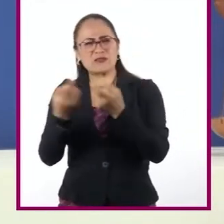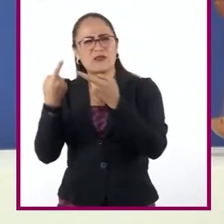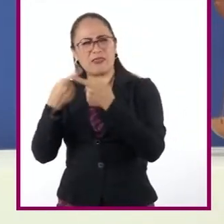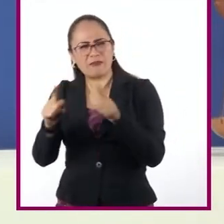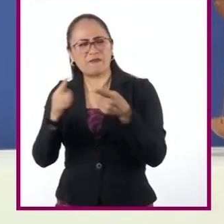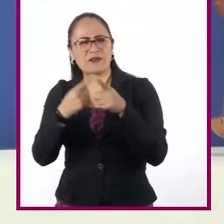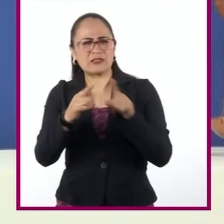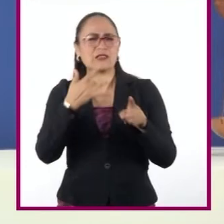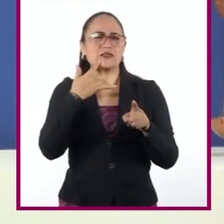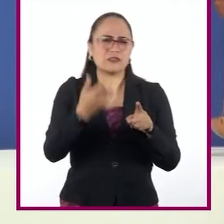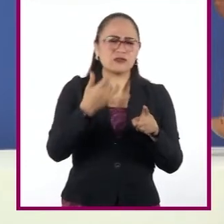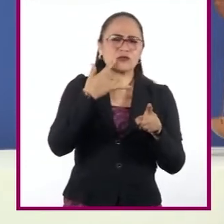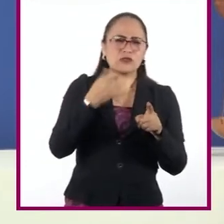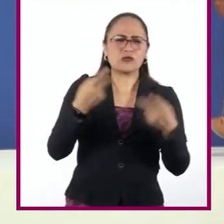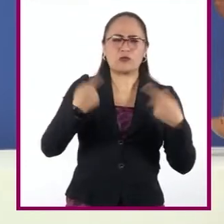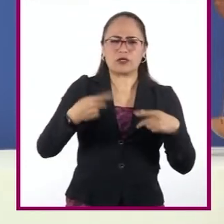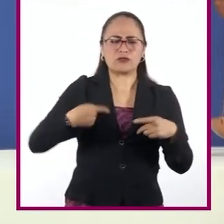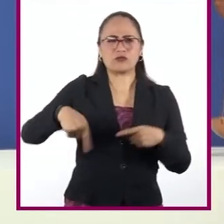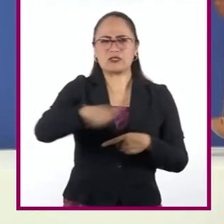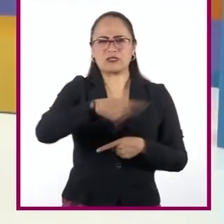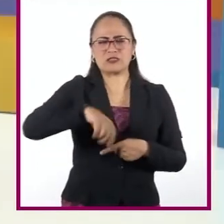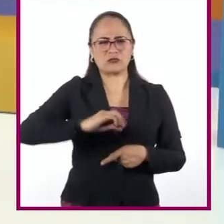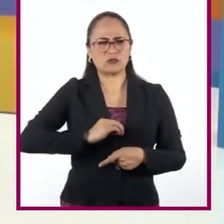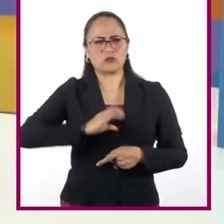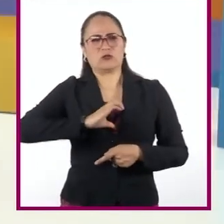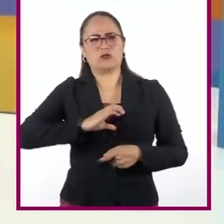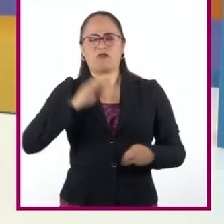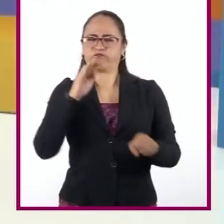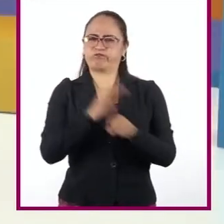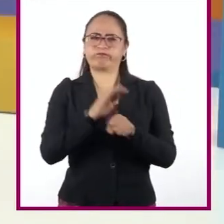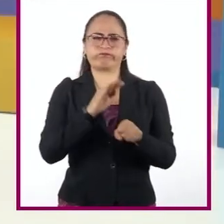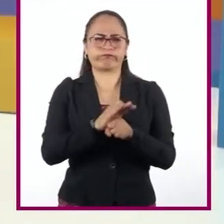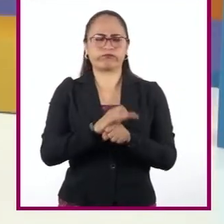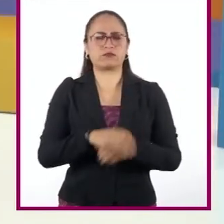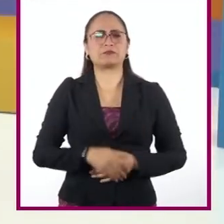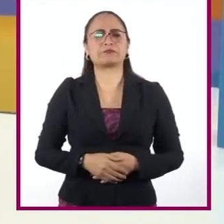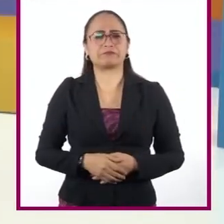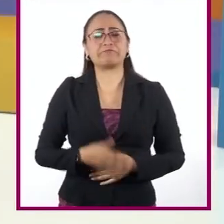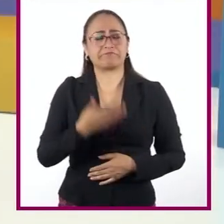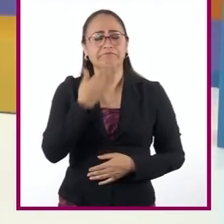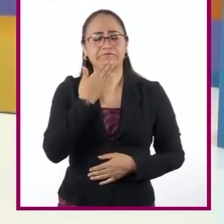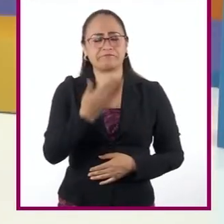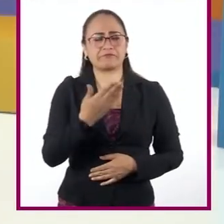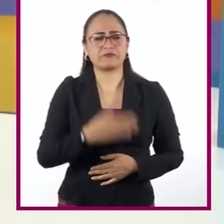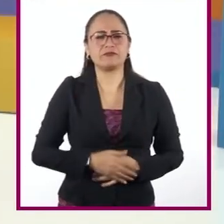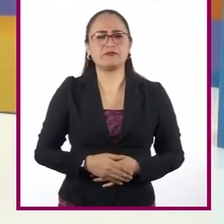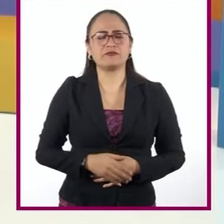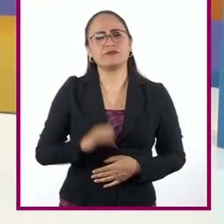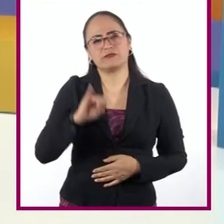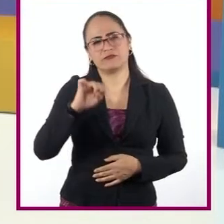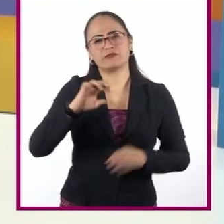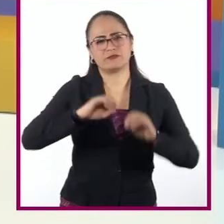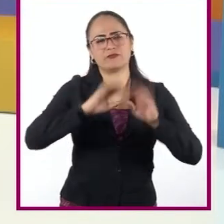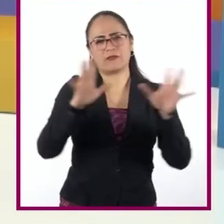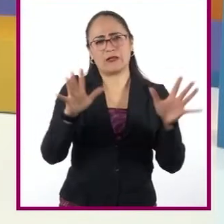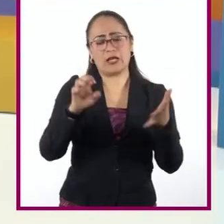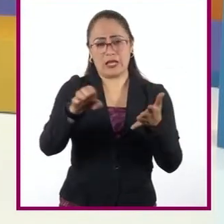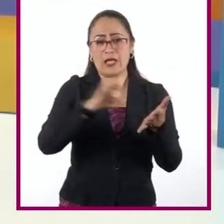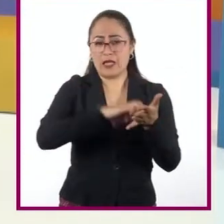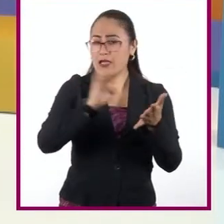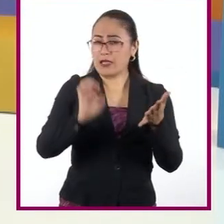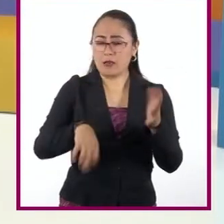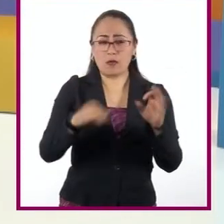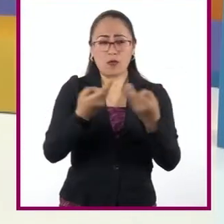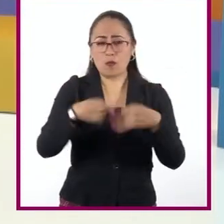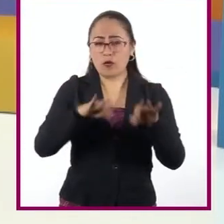y personas en defensa de su dignidad. Muy bien, Alejandra. Por supuesto, pero no solo este caso es